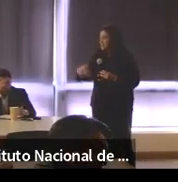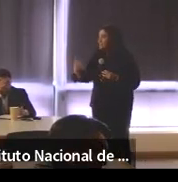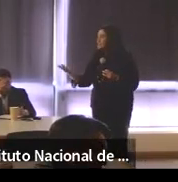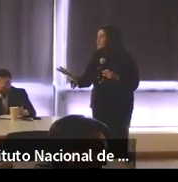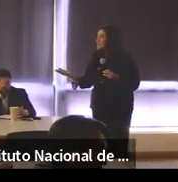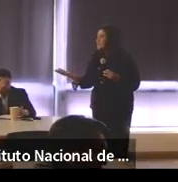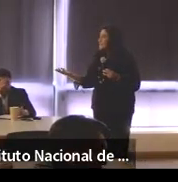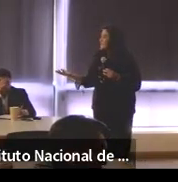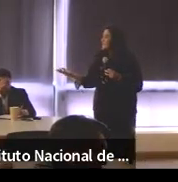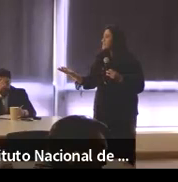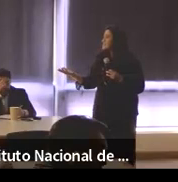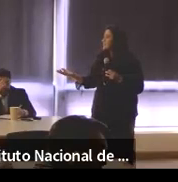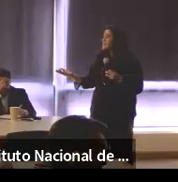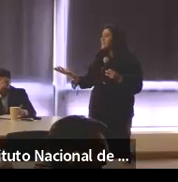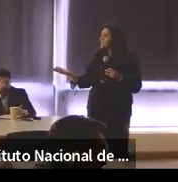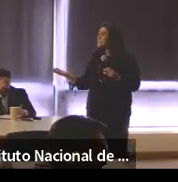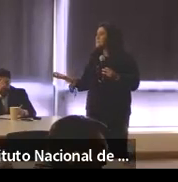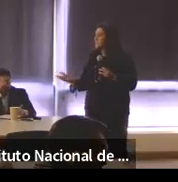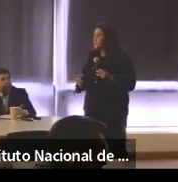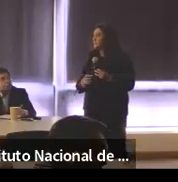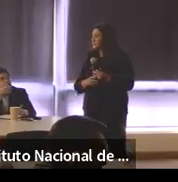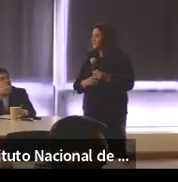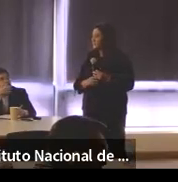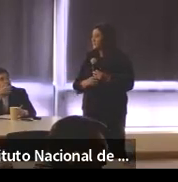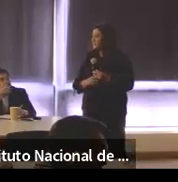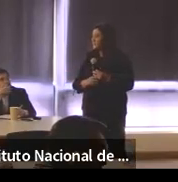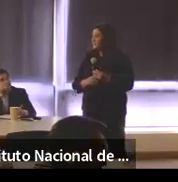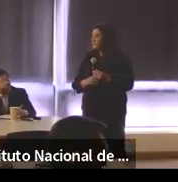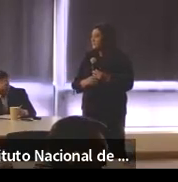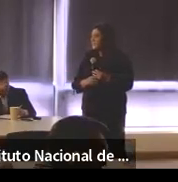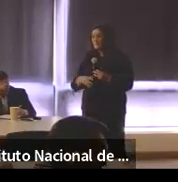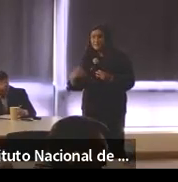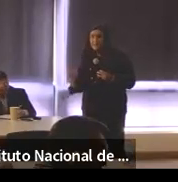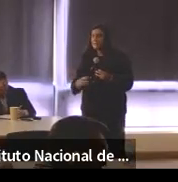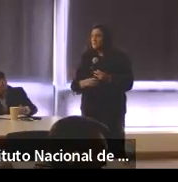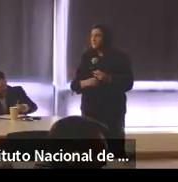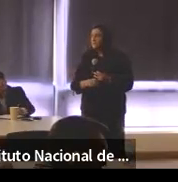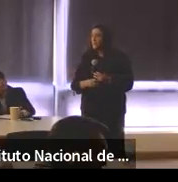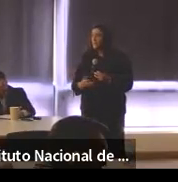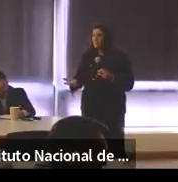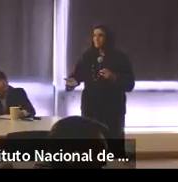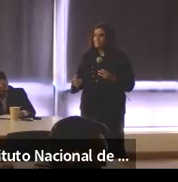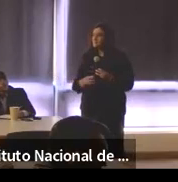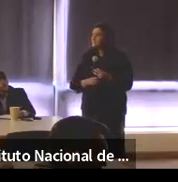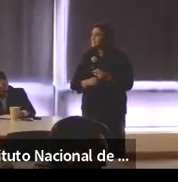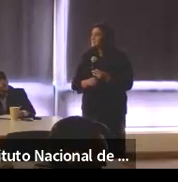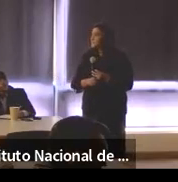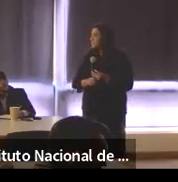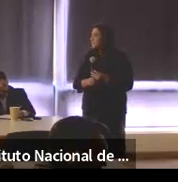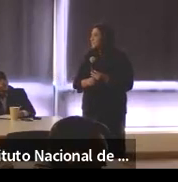que es donde tienes que tener la capacidad de cernir De qué tipo es el conflicto ya te decía si es personal